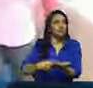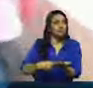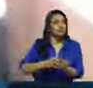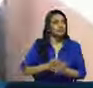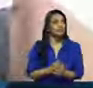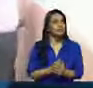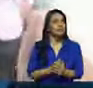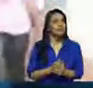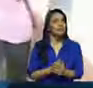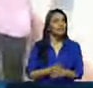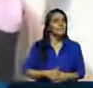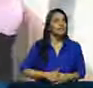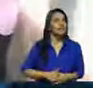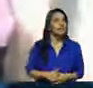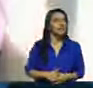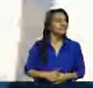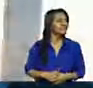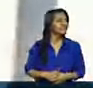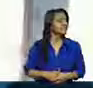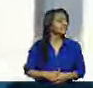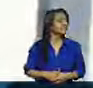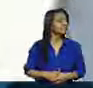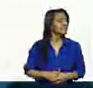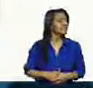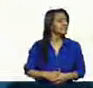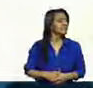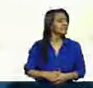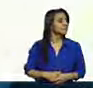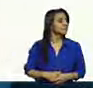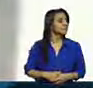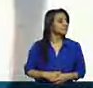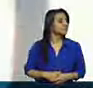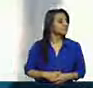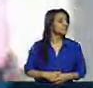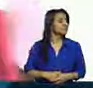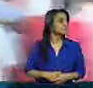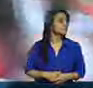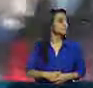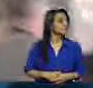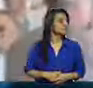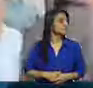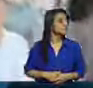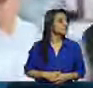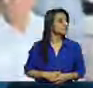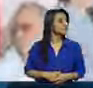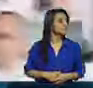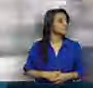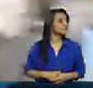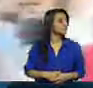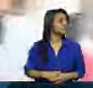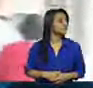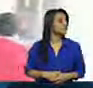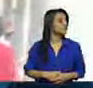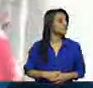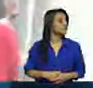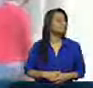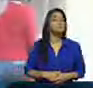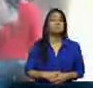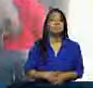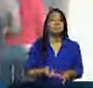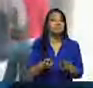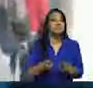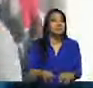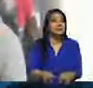Democrática, junto a más autoridades de este partido político. También ha dicho que